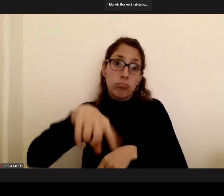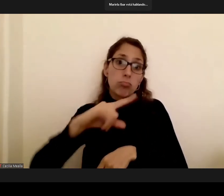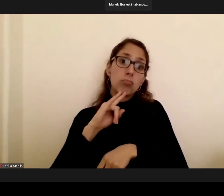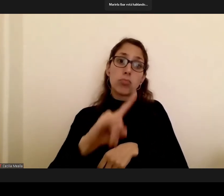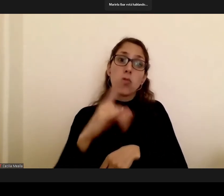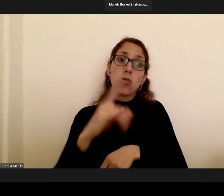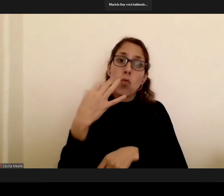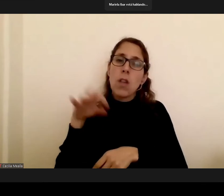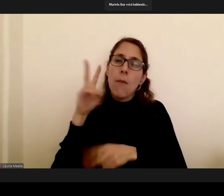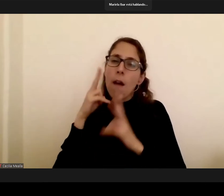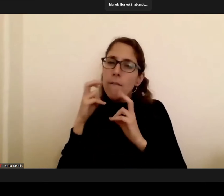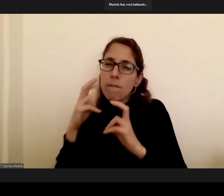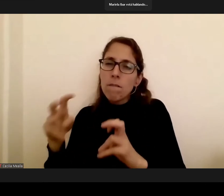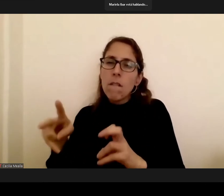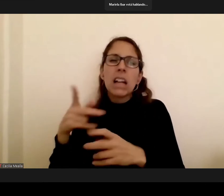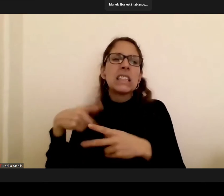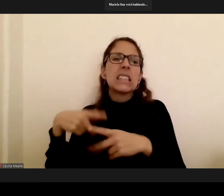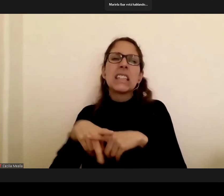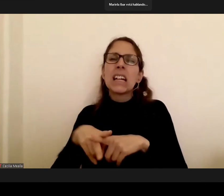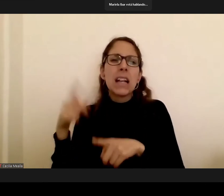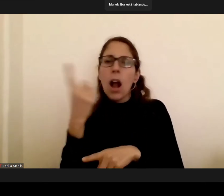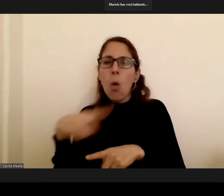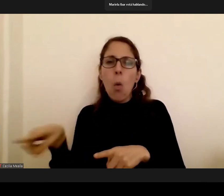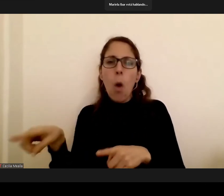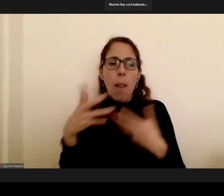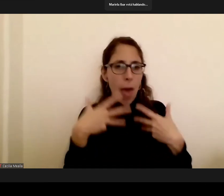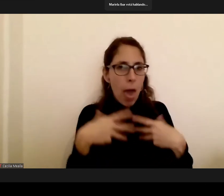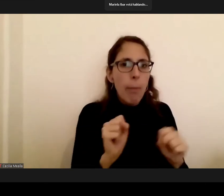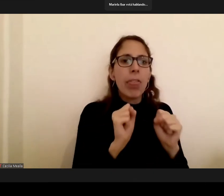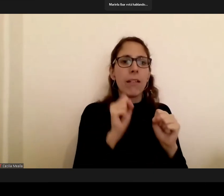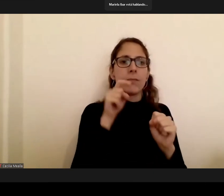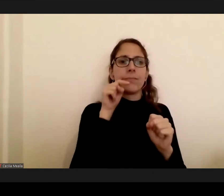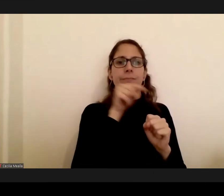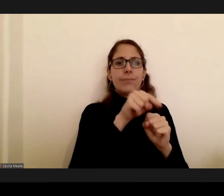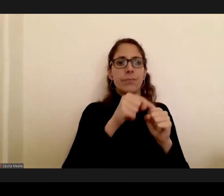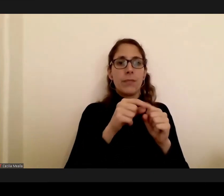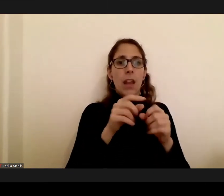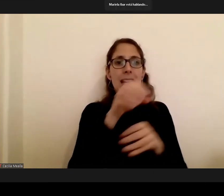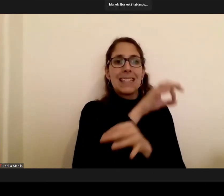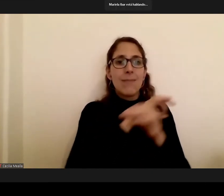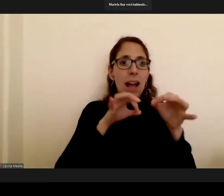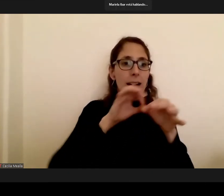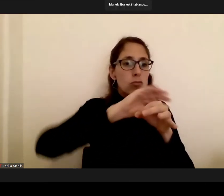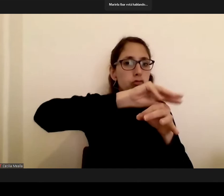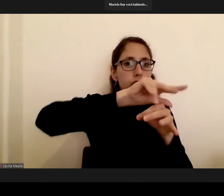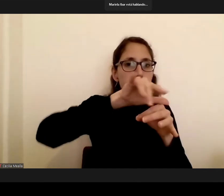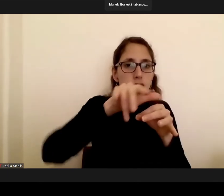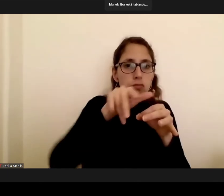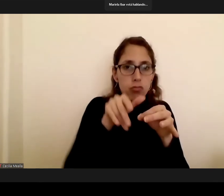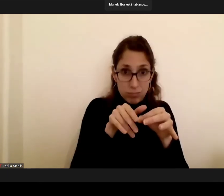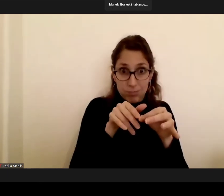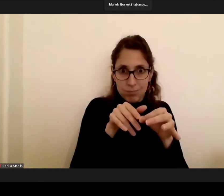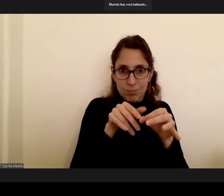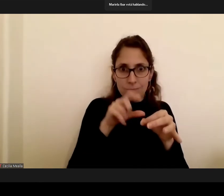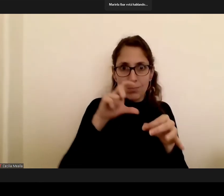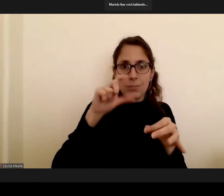las cápsulas, y entonces ahí completan la pregunta de esa foto. Vamos a la de la